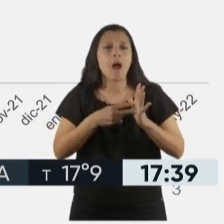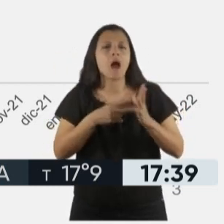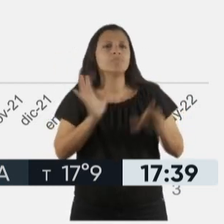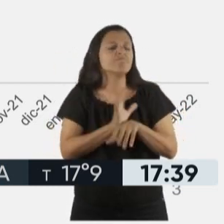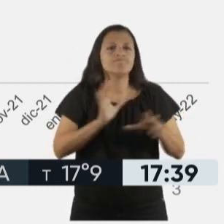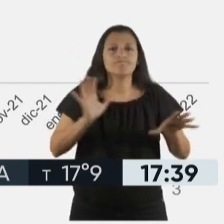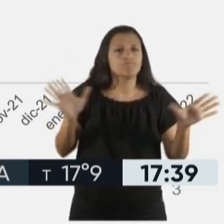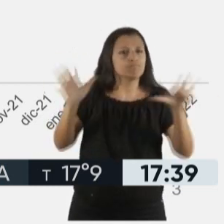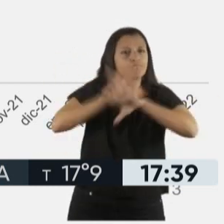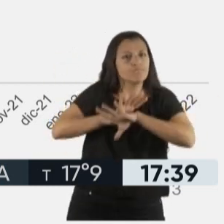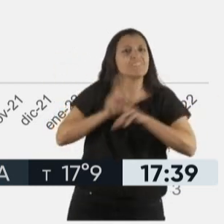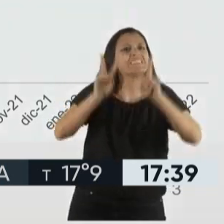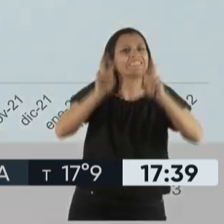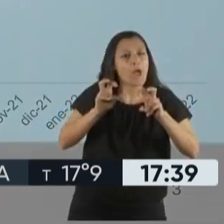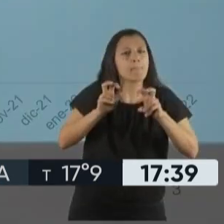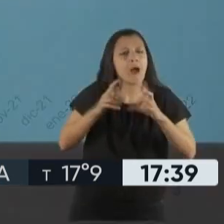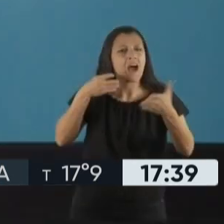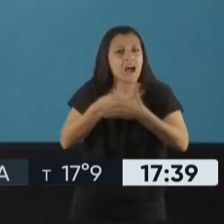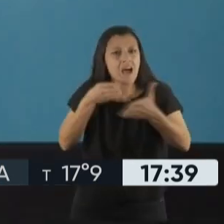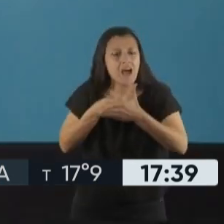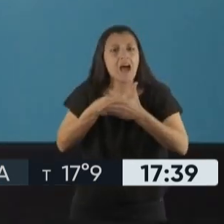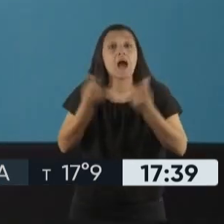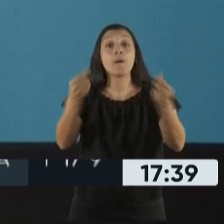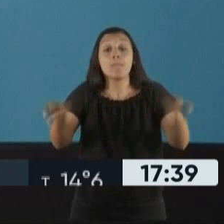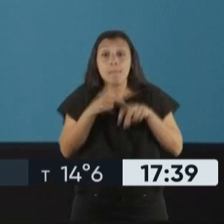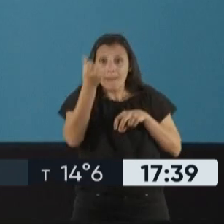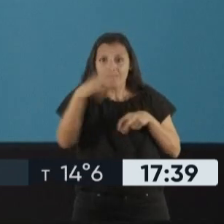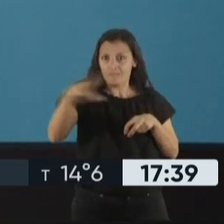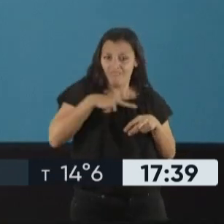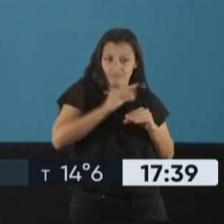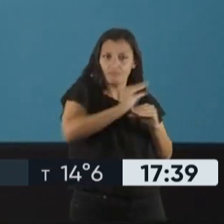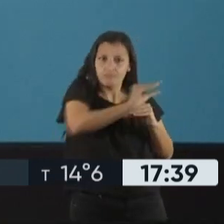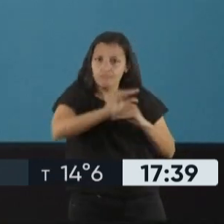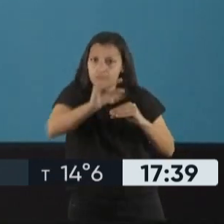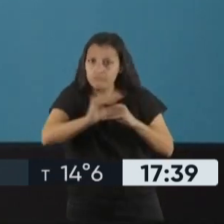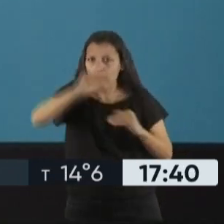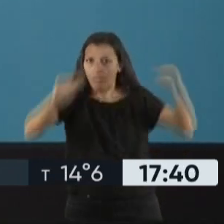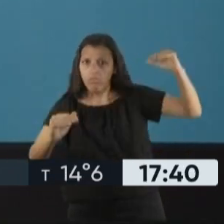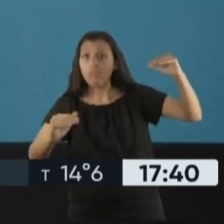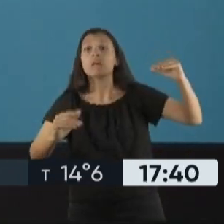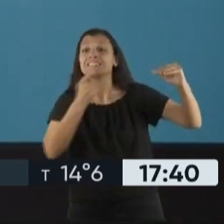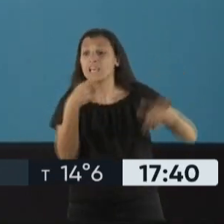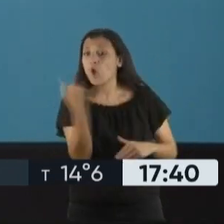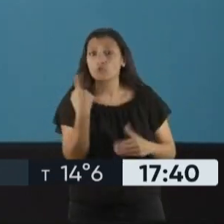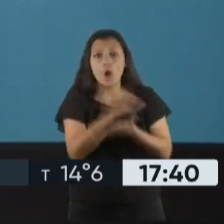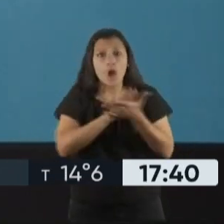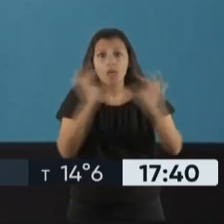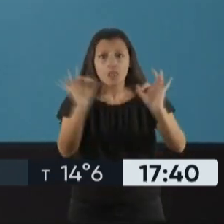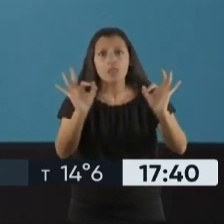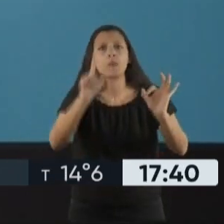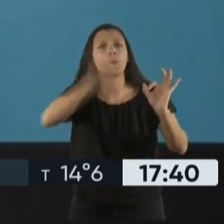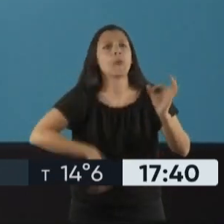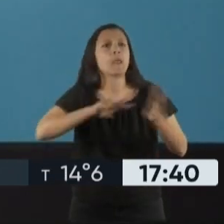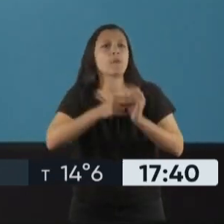la distribución de los ingresos y de las riquezas. Y si no se hace nada, la consecuencia es